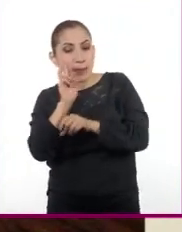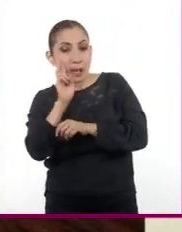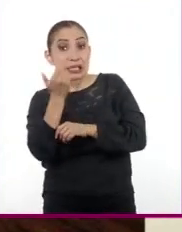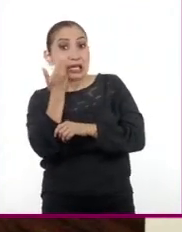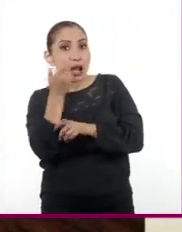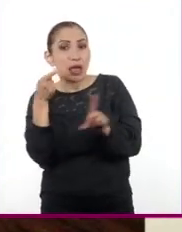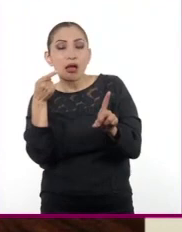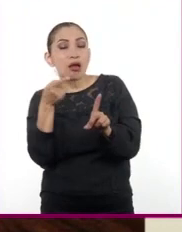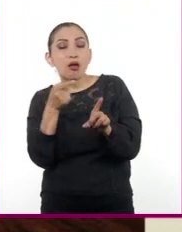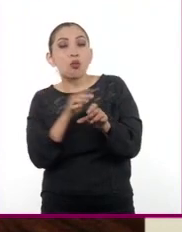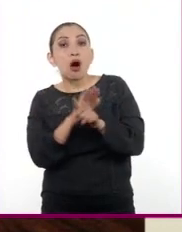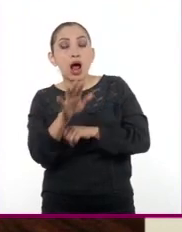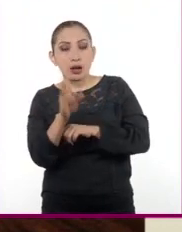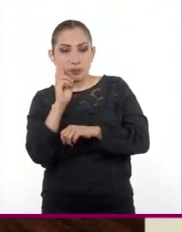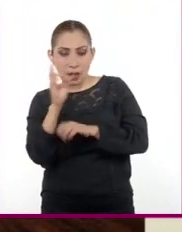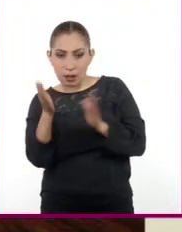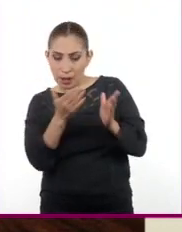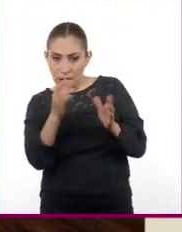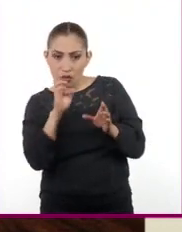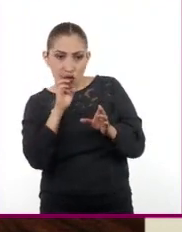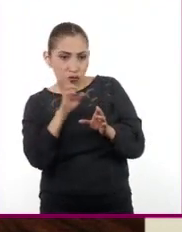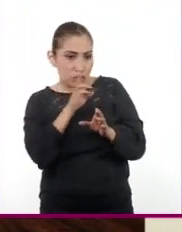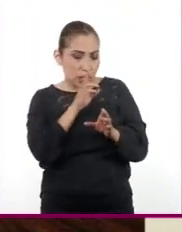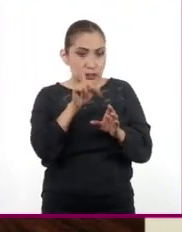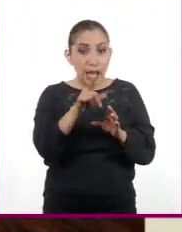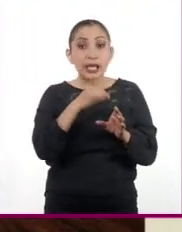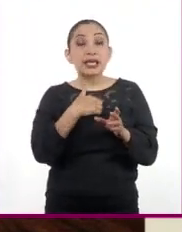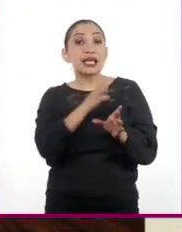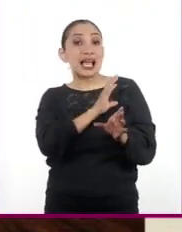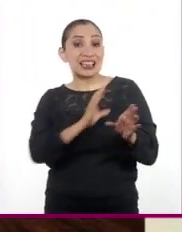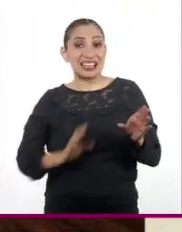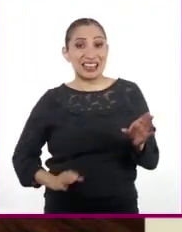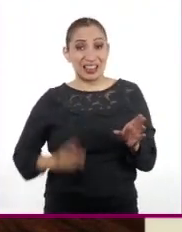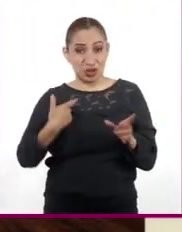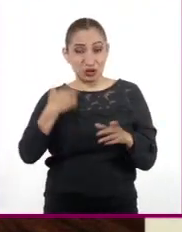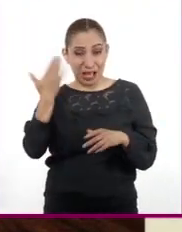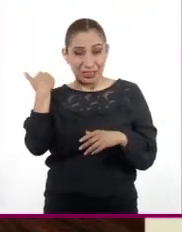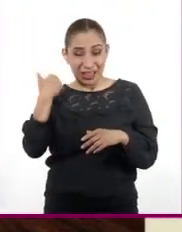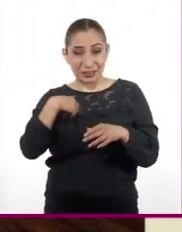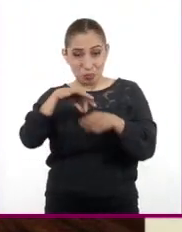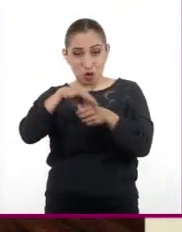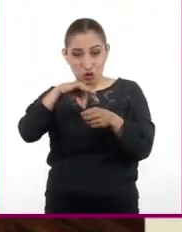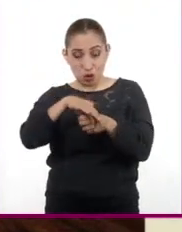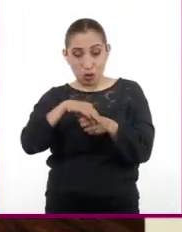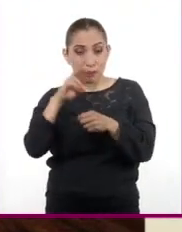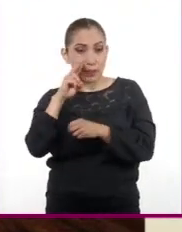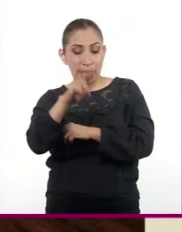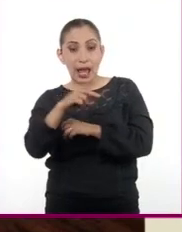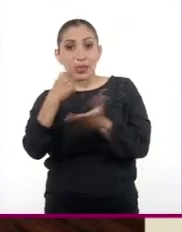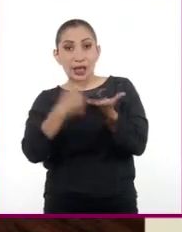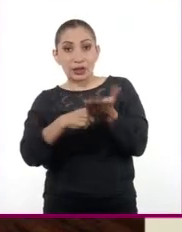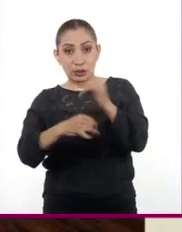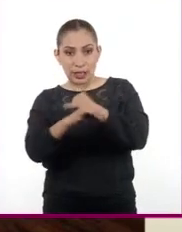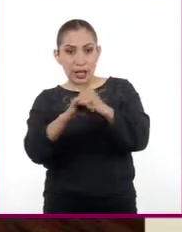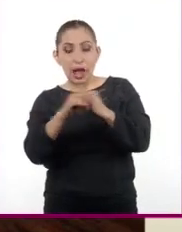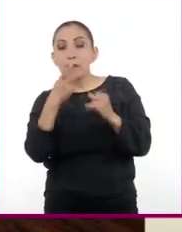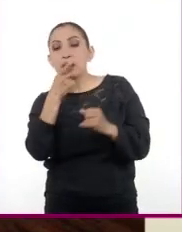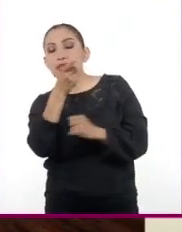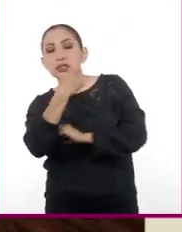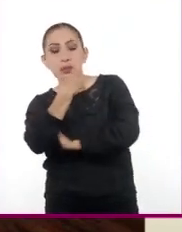intención específica de dar seguimiento a las campañas electorales en los medios de comunicación, sobre todo en los medios